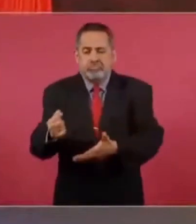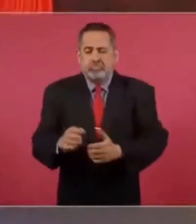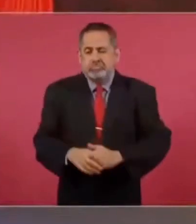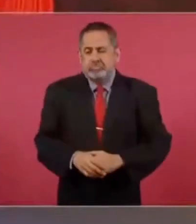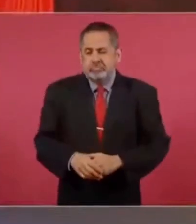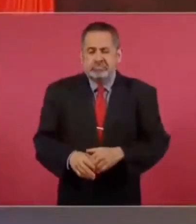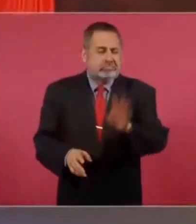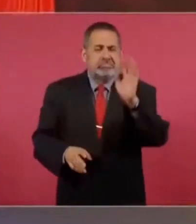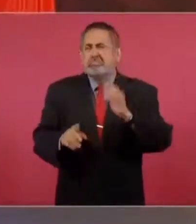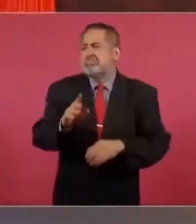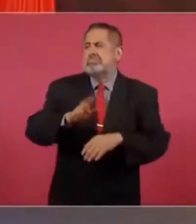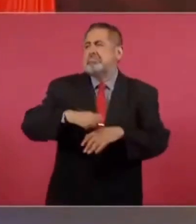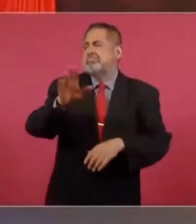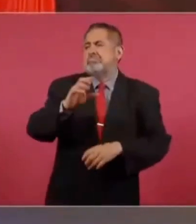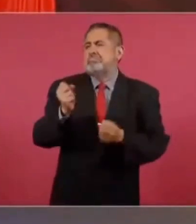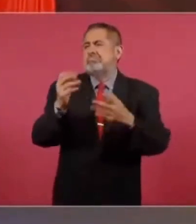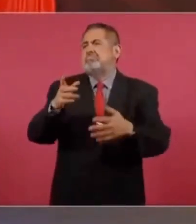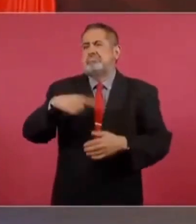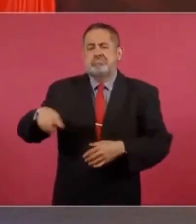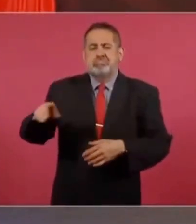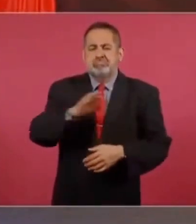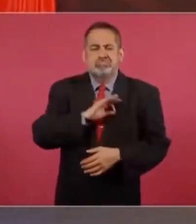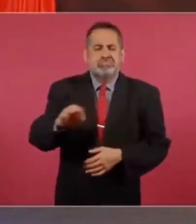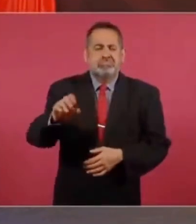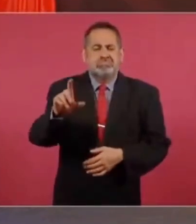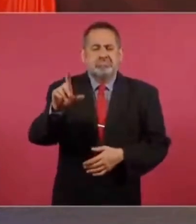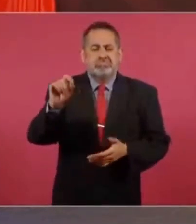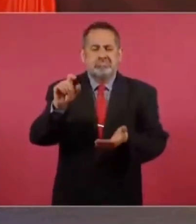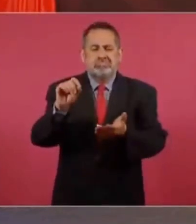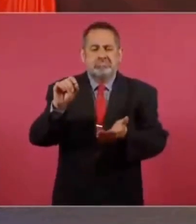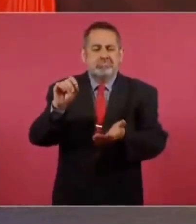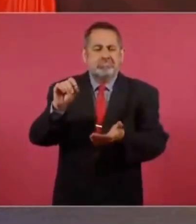No, a 100, no. A 20